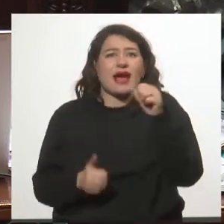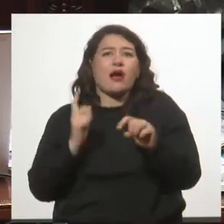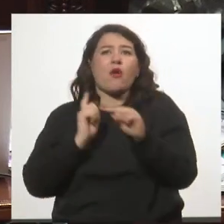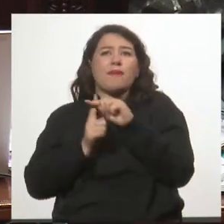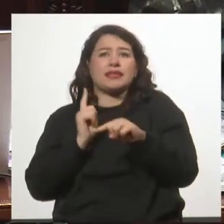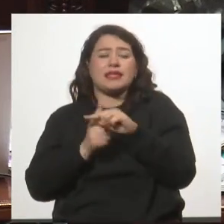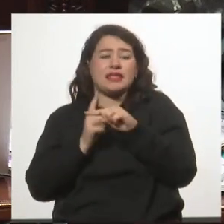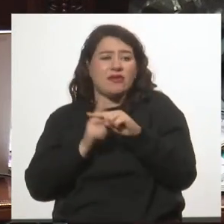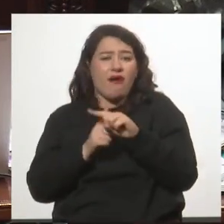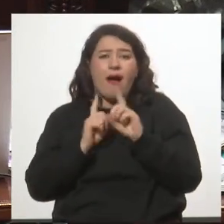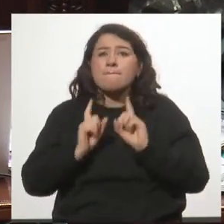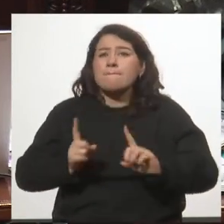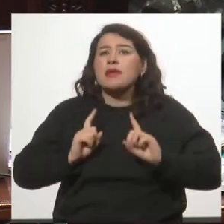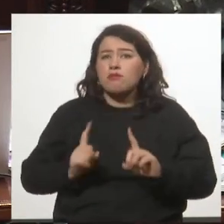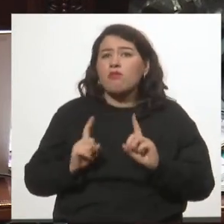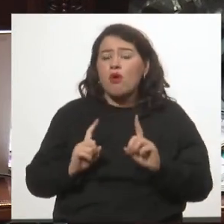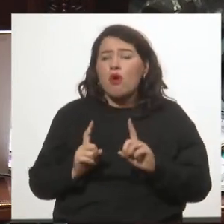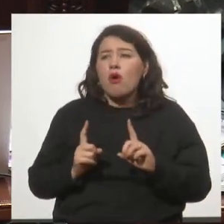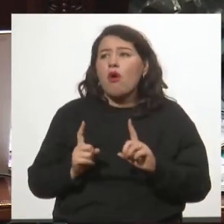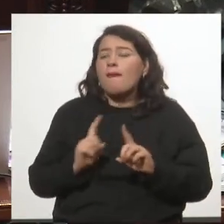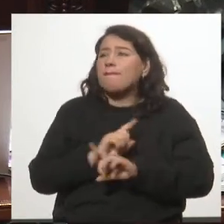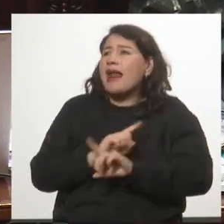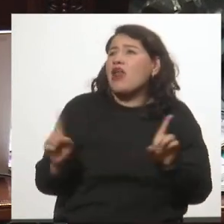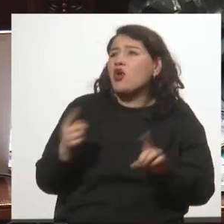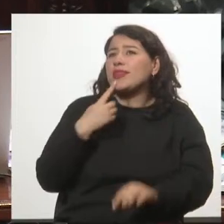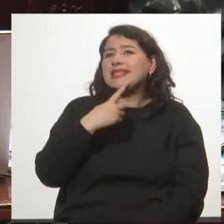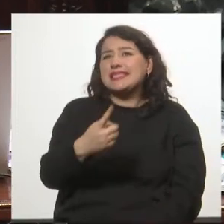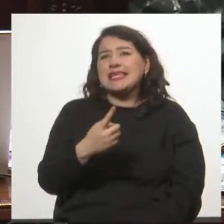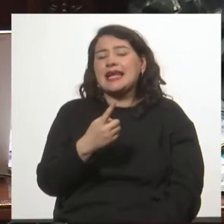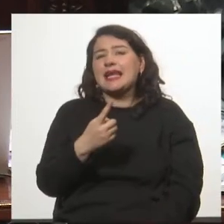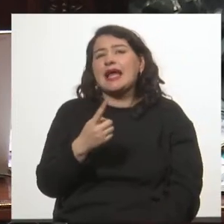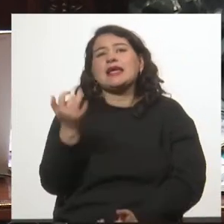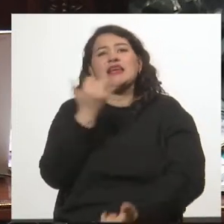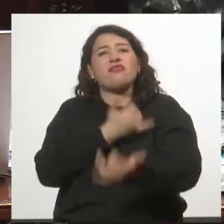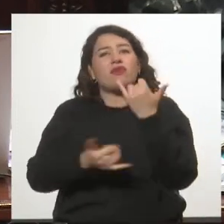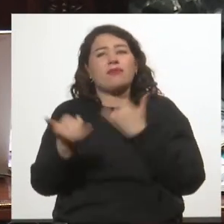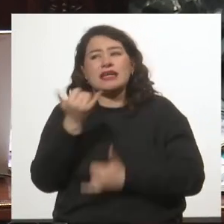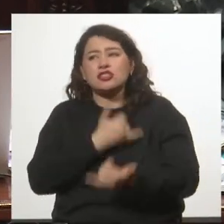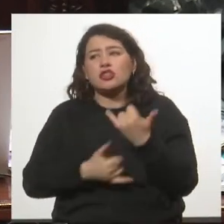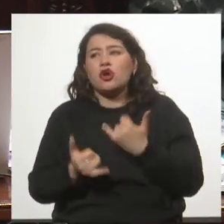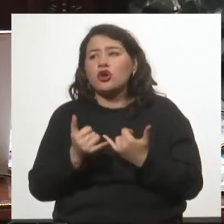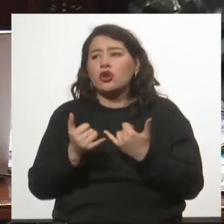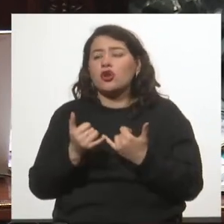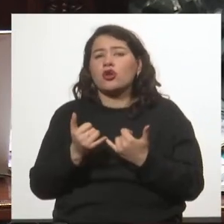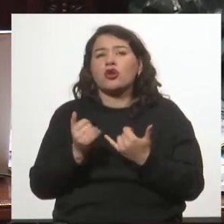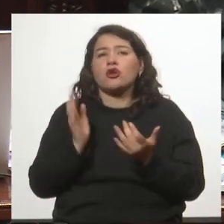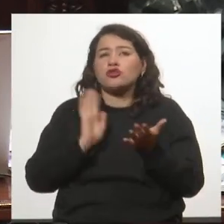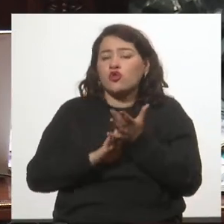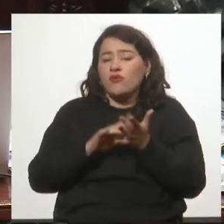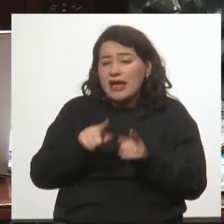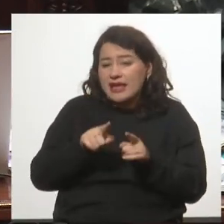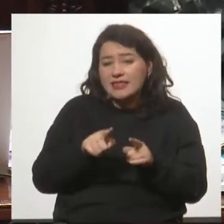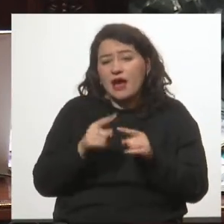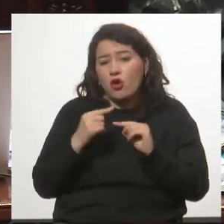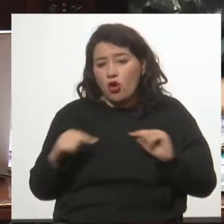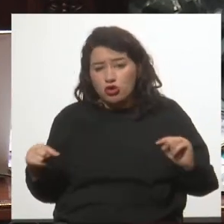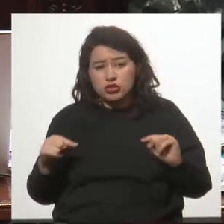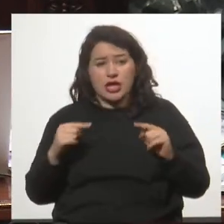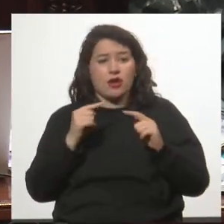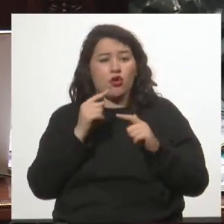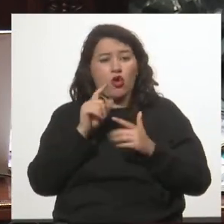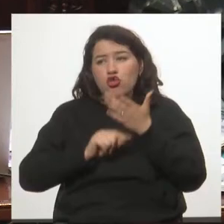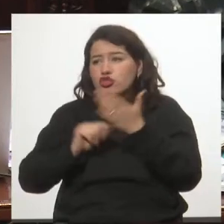terrenos en los que compite para no dar la información a propósito de estas erogaciones estos